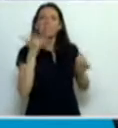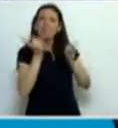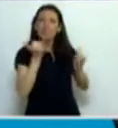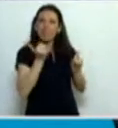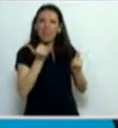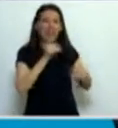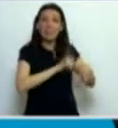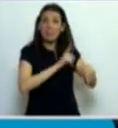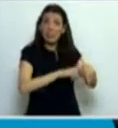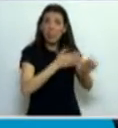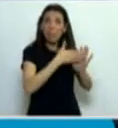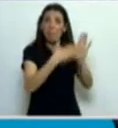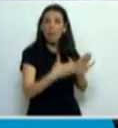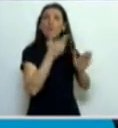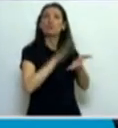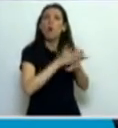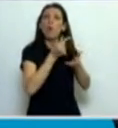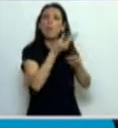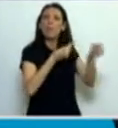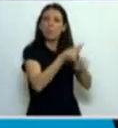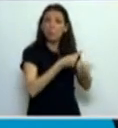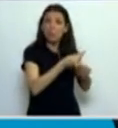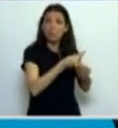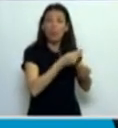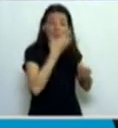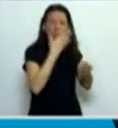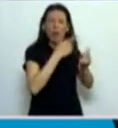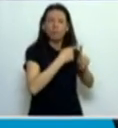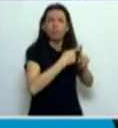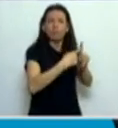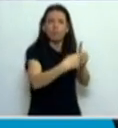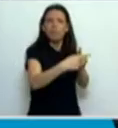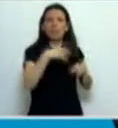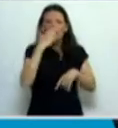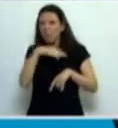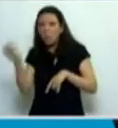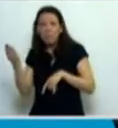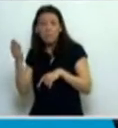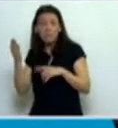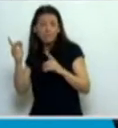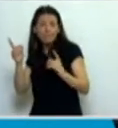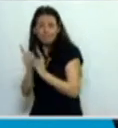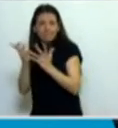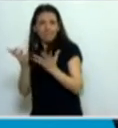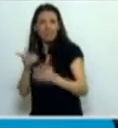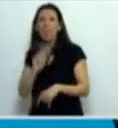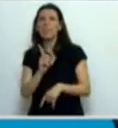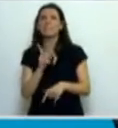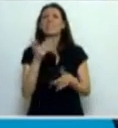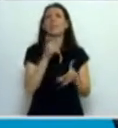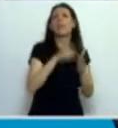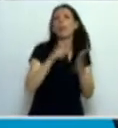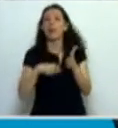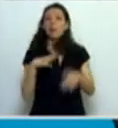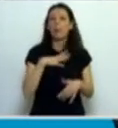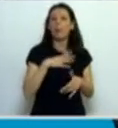tiempo que le damos a las discusiones presupuestarias si luego no interesa cómo éstas se ejecutan. Y no es que sea un contrato entre privados, como plantea